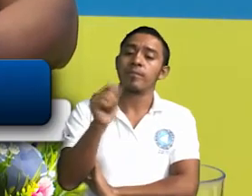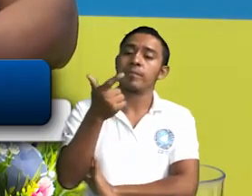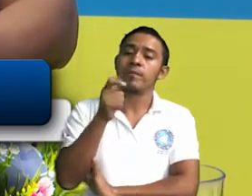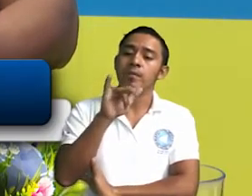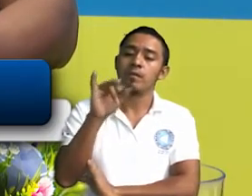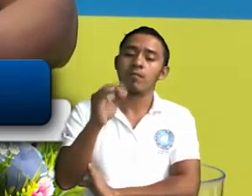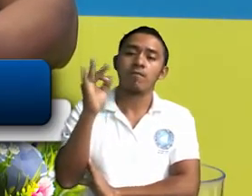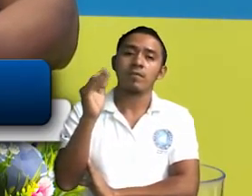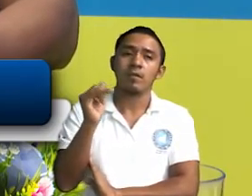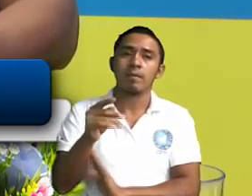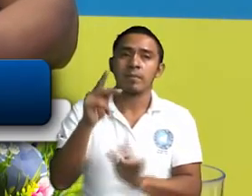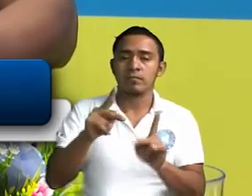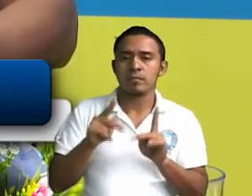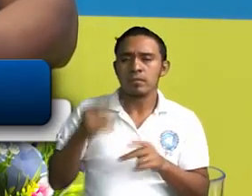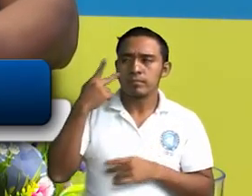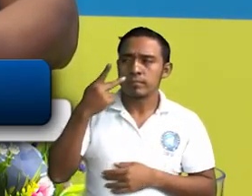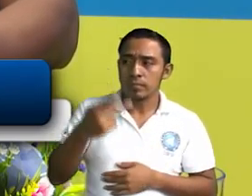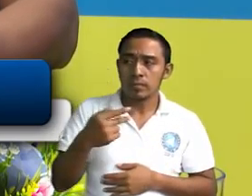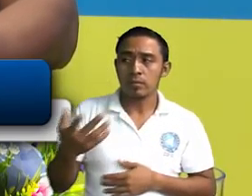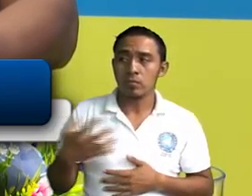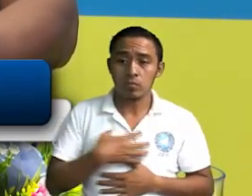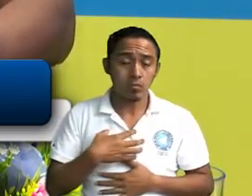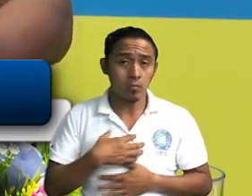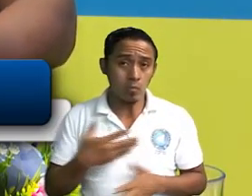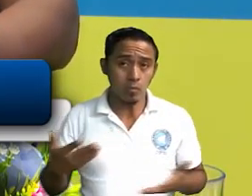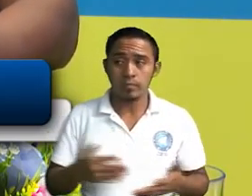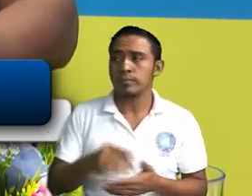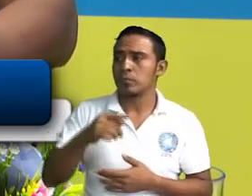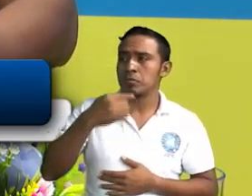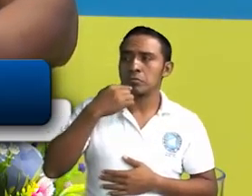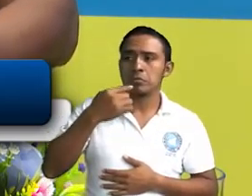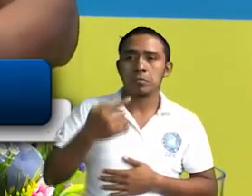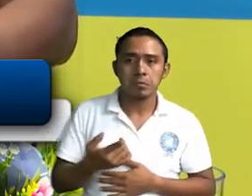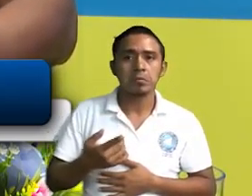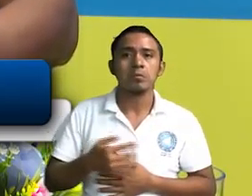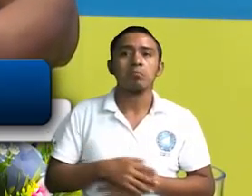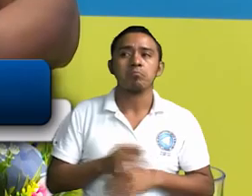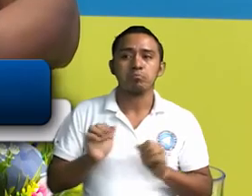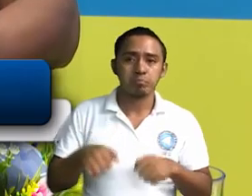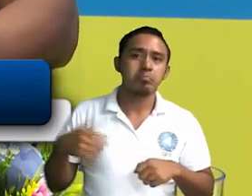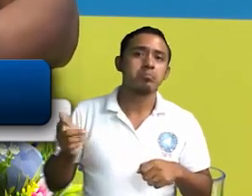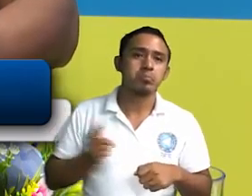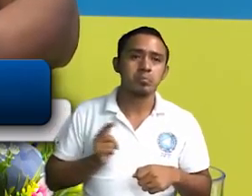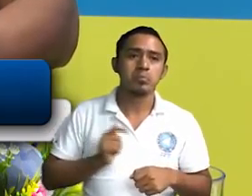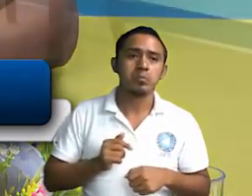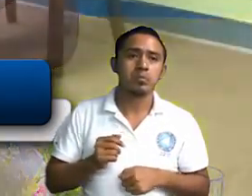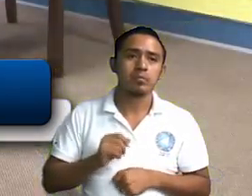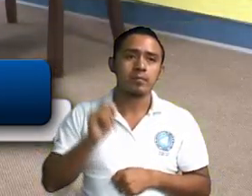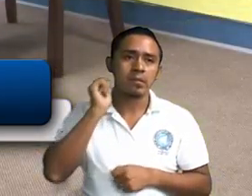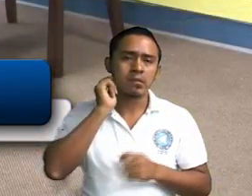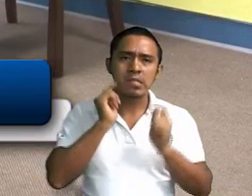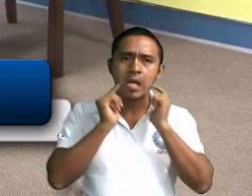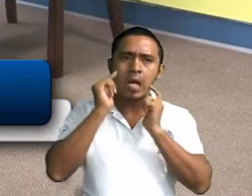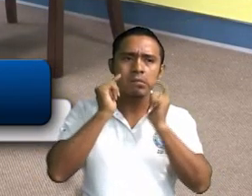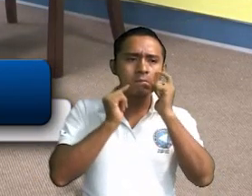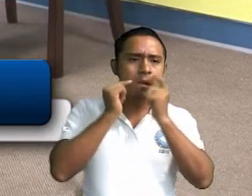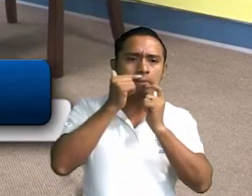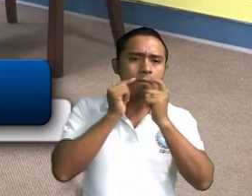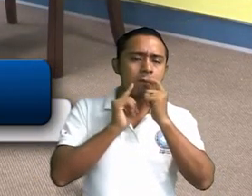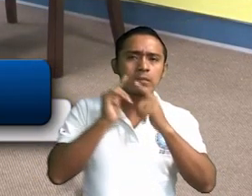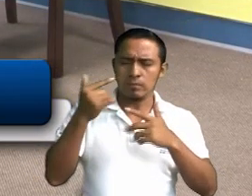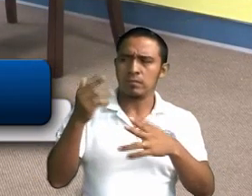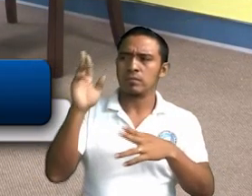los televidentes que no están viendo ahorita y que usted decía que pueden tener transaccionada hago algo que no esto